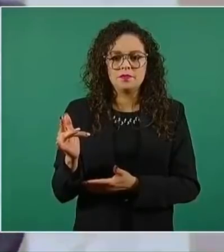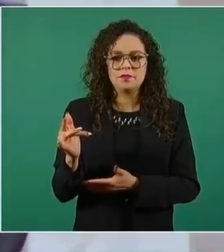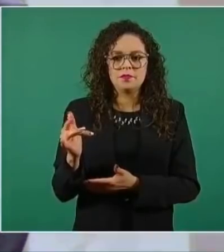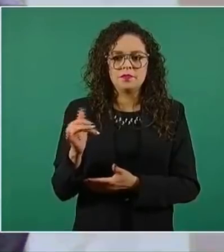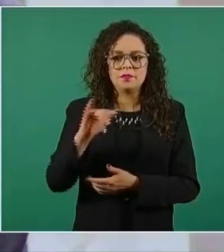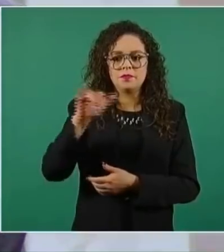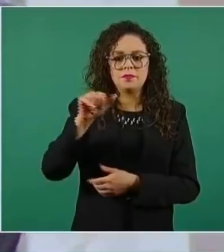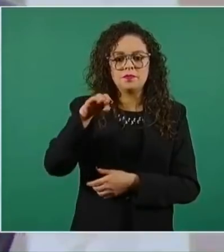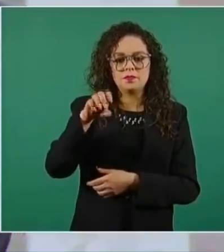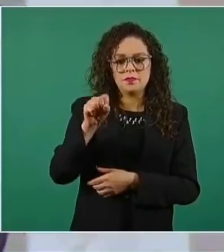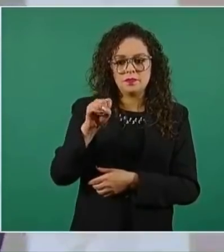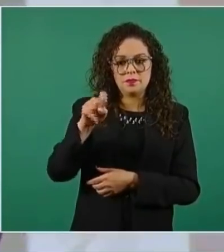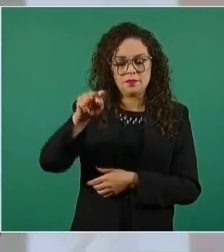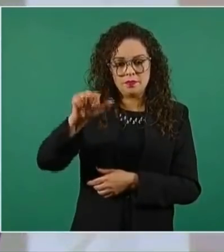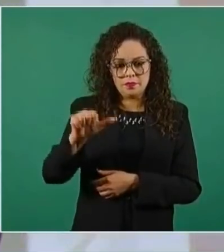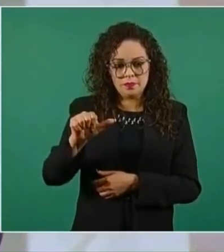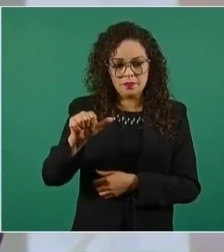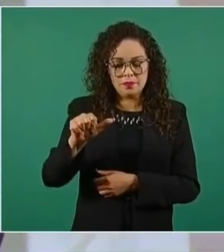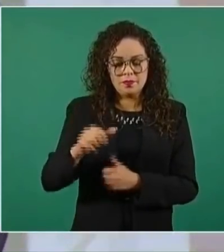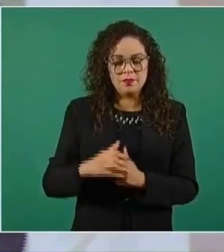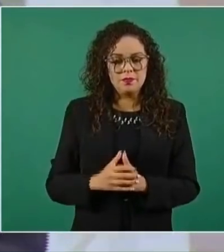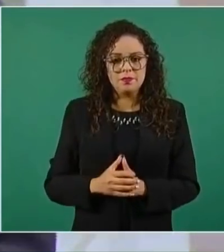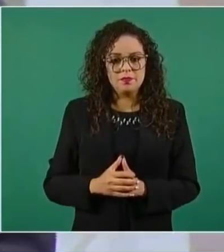Jamesita May,